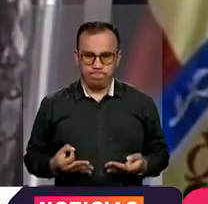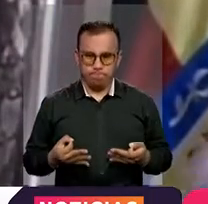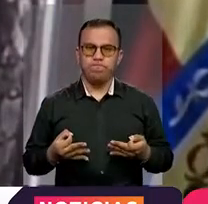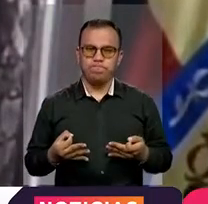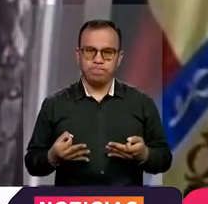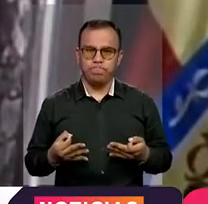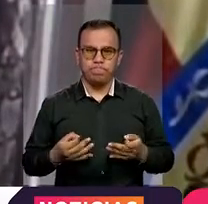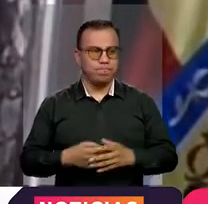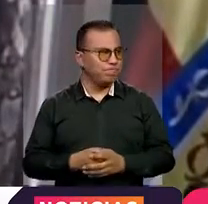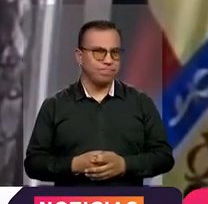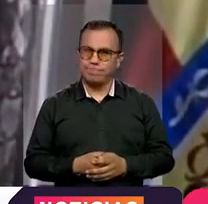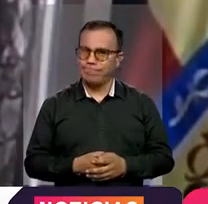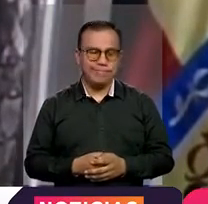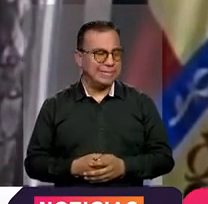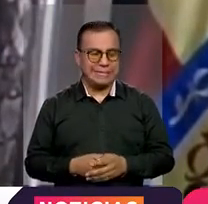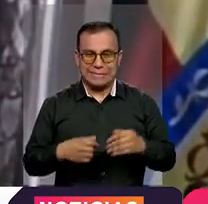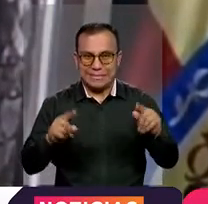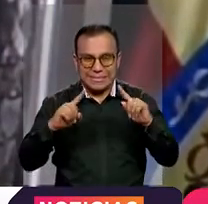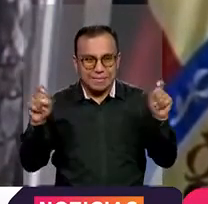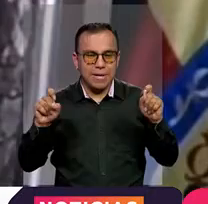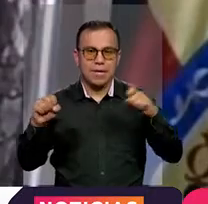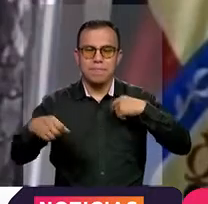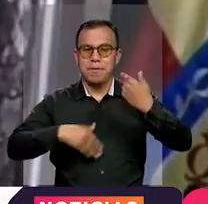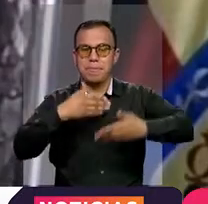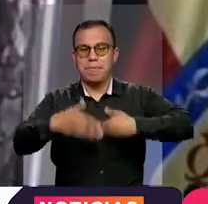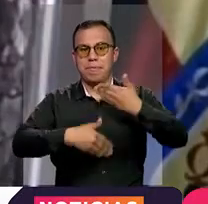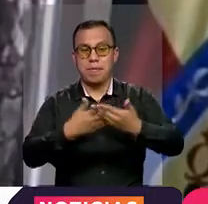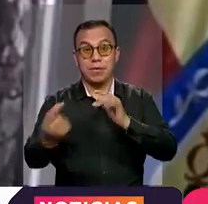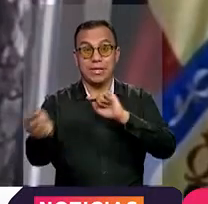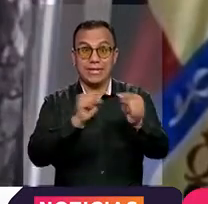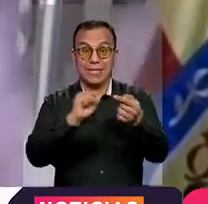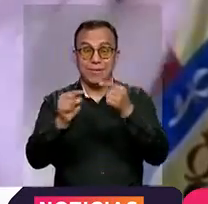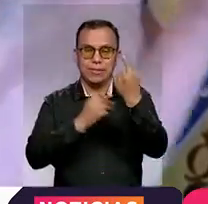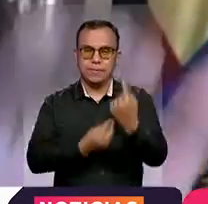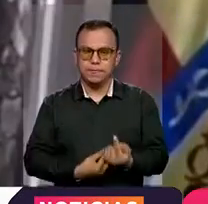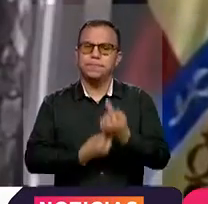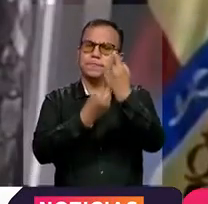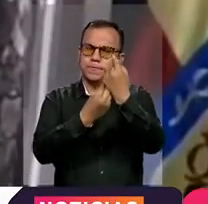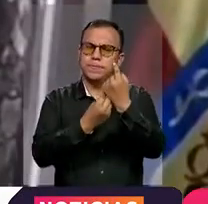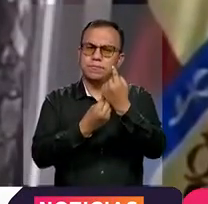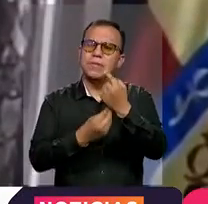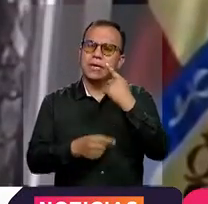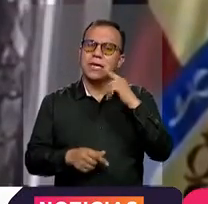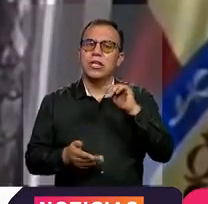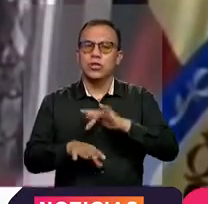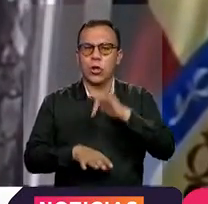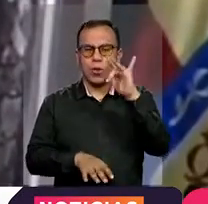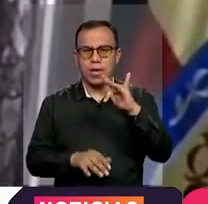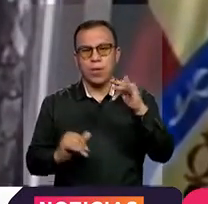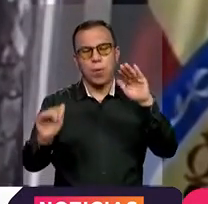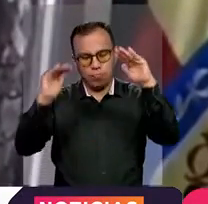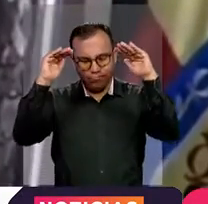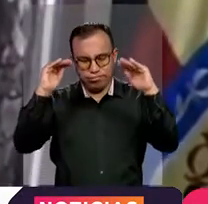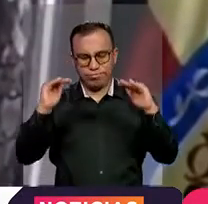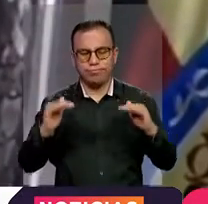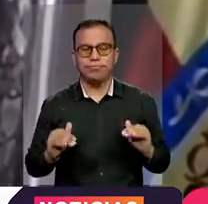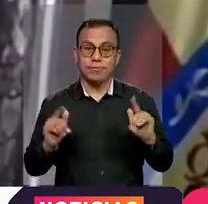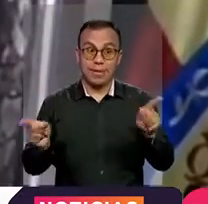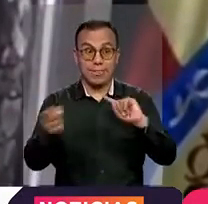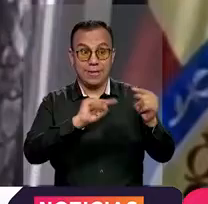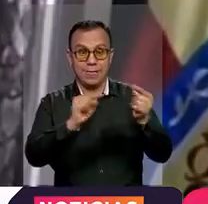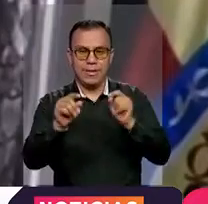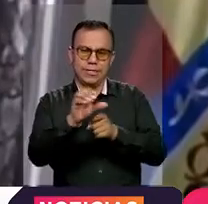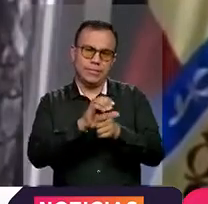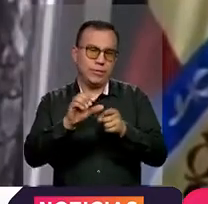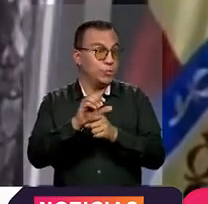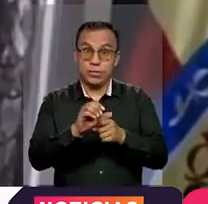una temperatura muy alta en este debate político y yo creo que hay que bajarle un poco para que podamos discutir los temas de